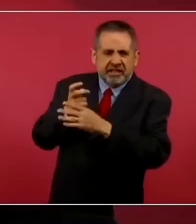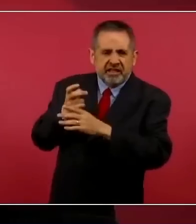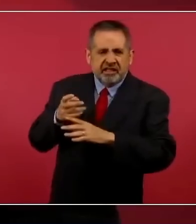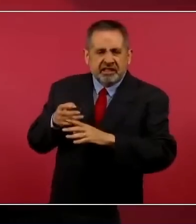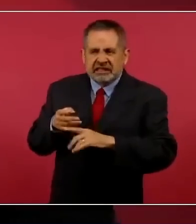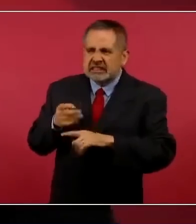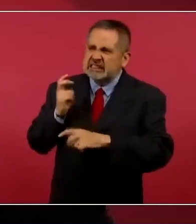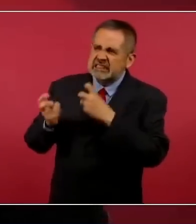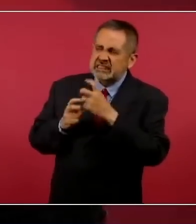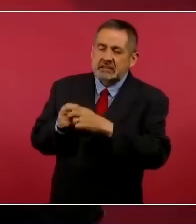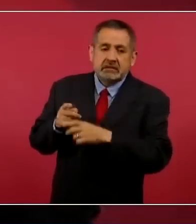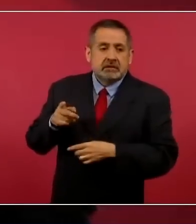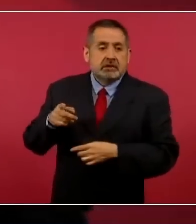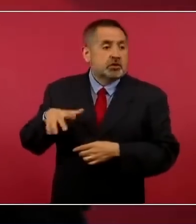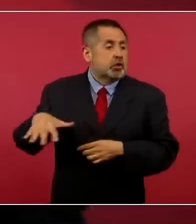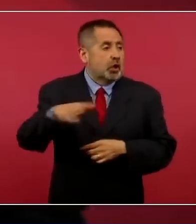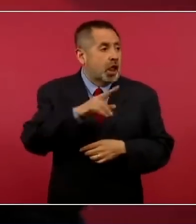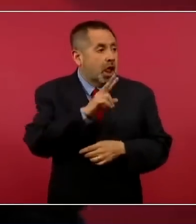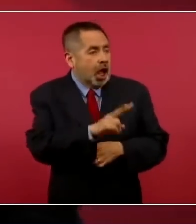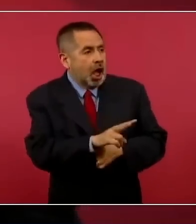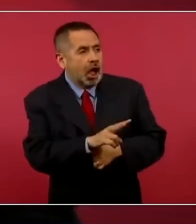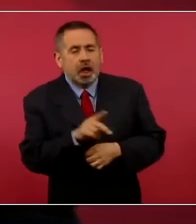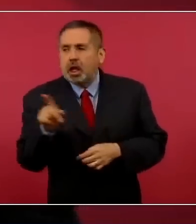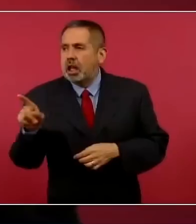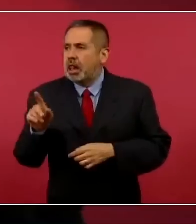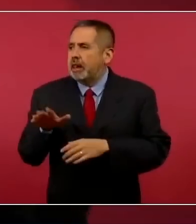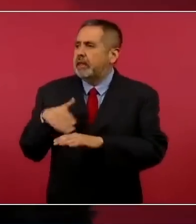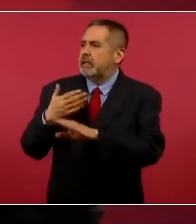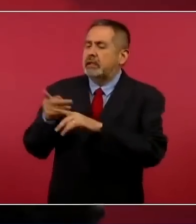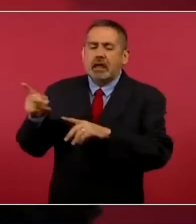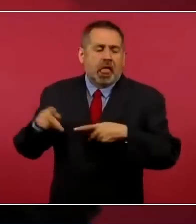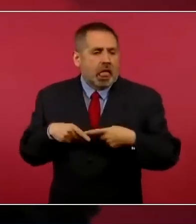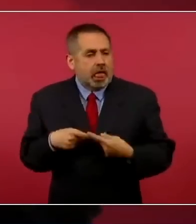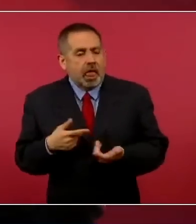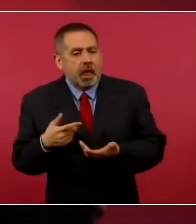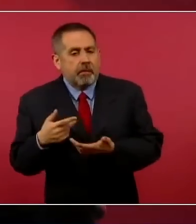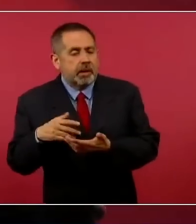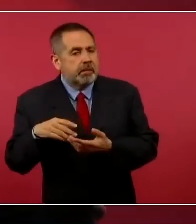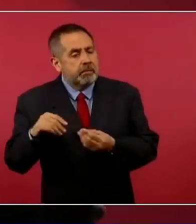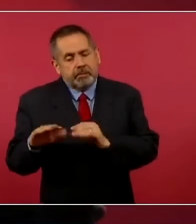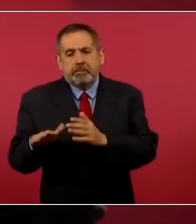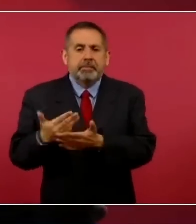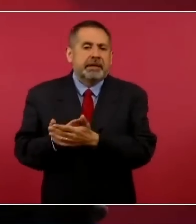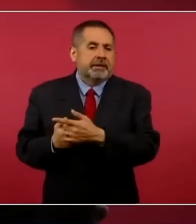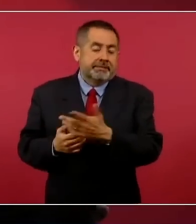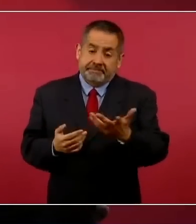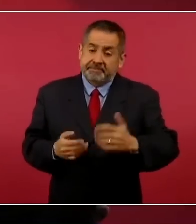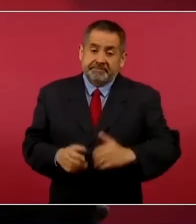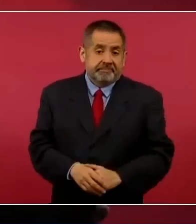hasta que debilitan por completo a la autoridad